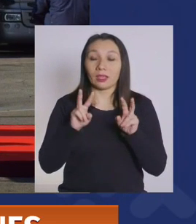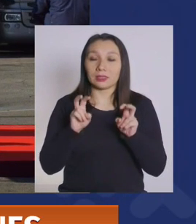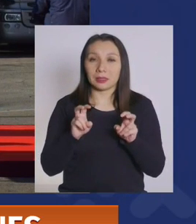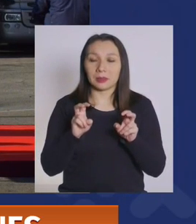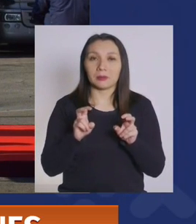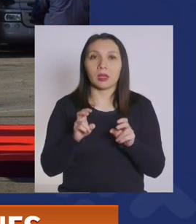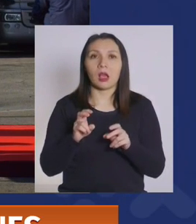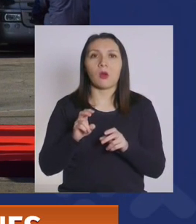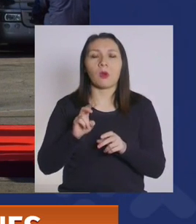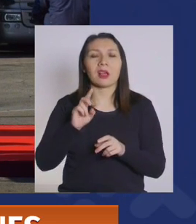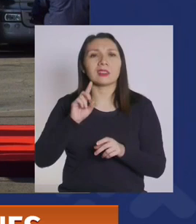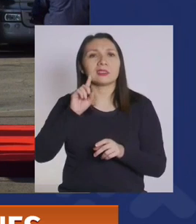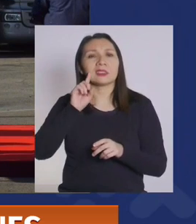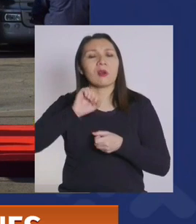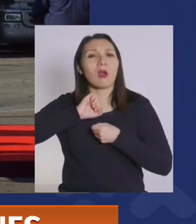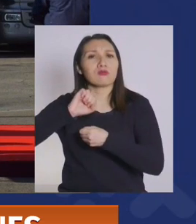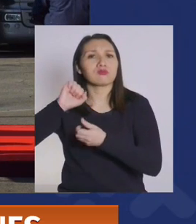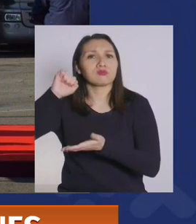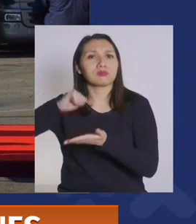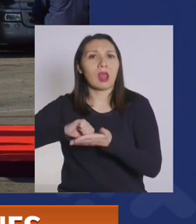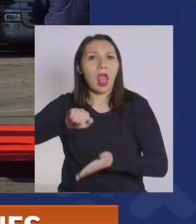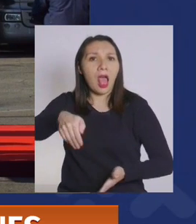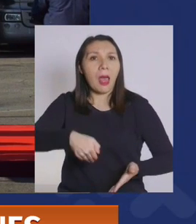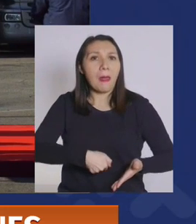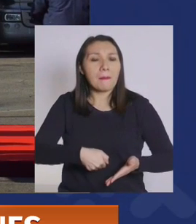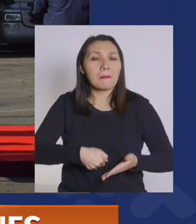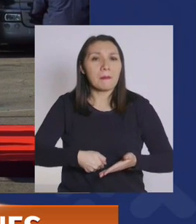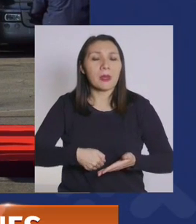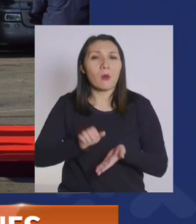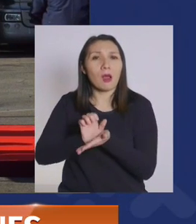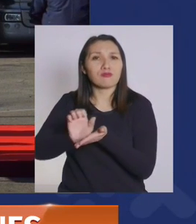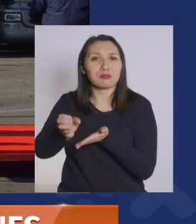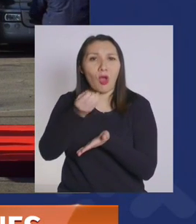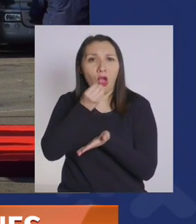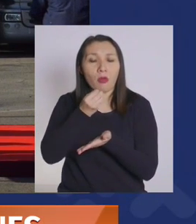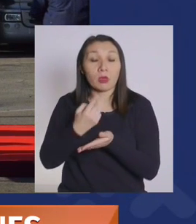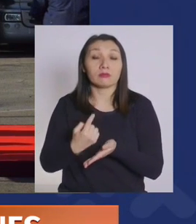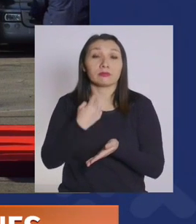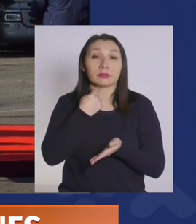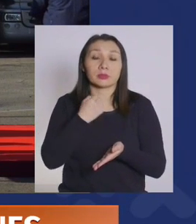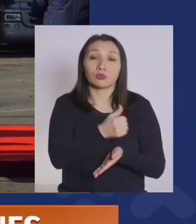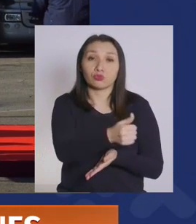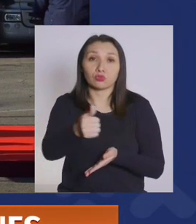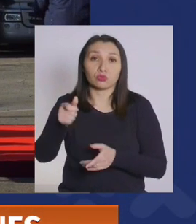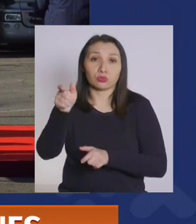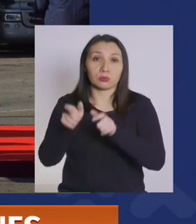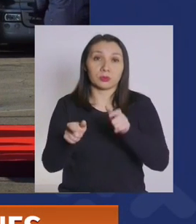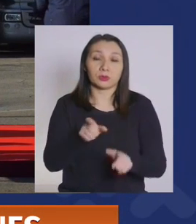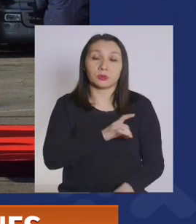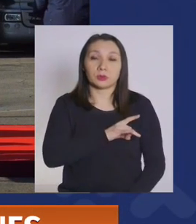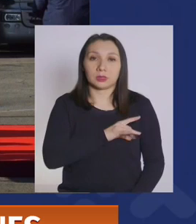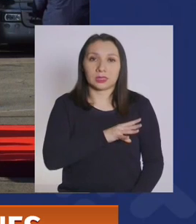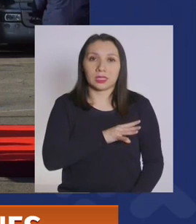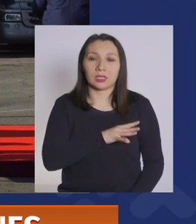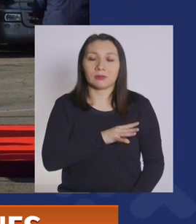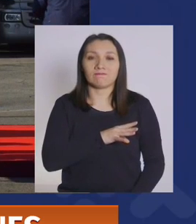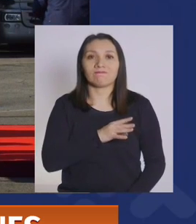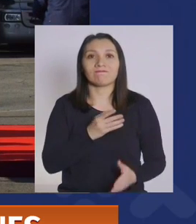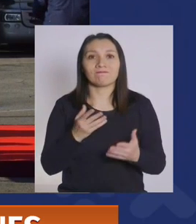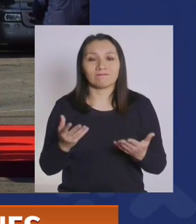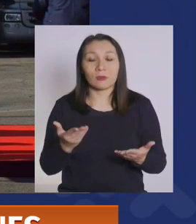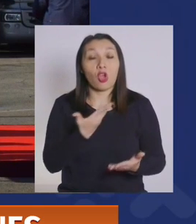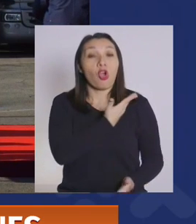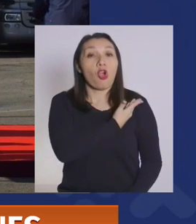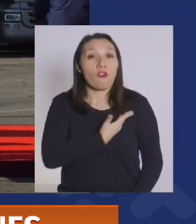las huelgas de hambre que sin duda nos afectan como afectan a todos nuestros compatriotas, la posición de